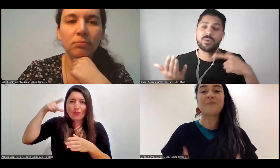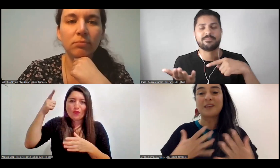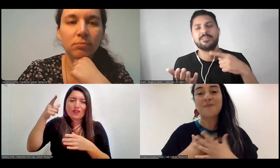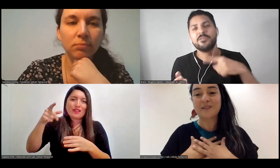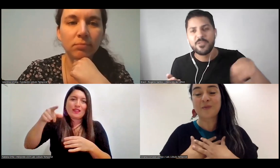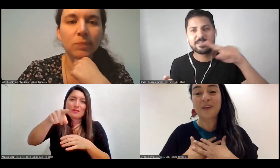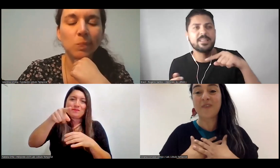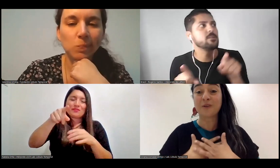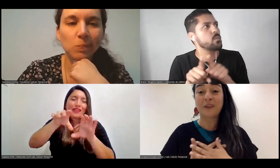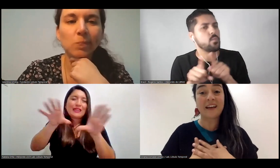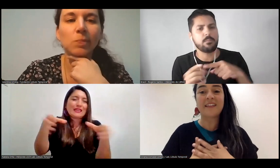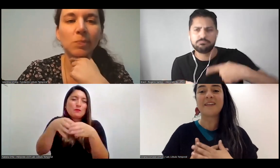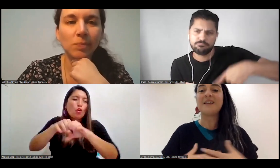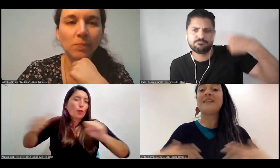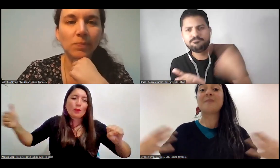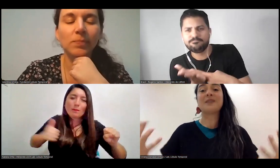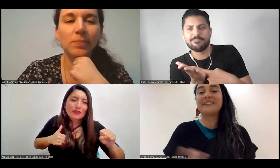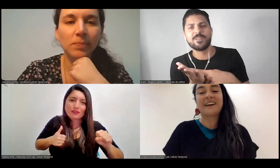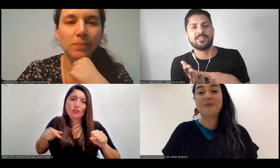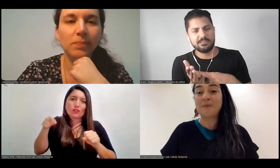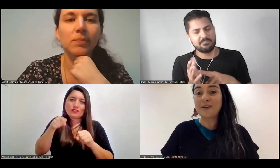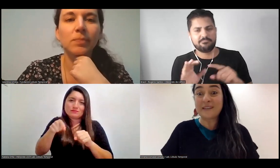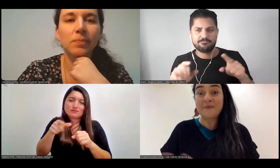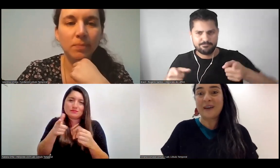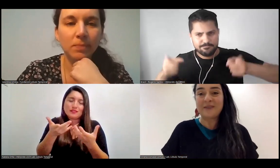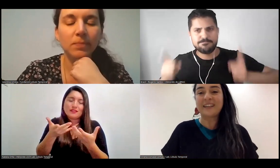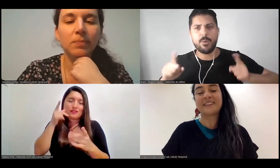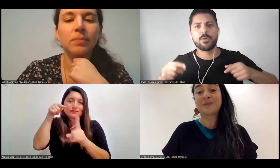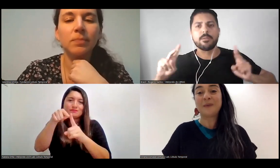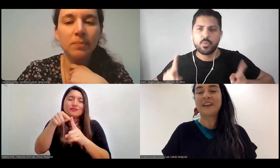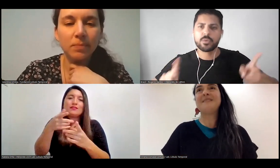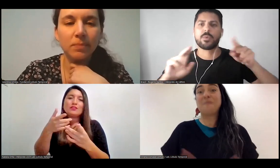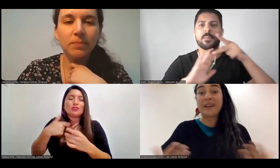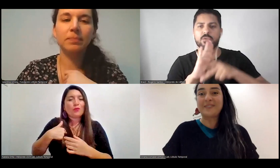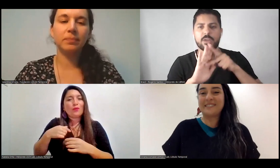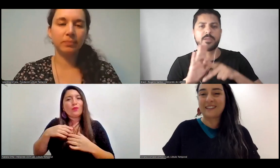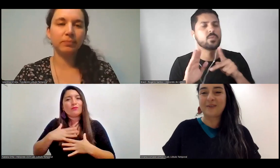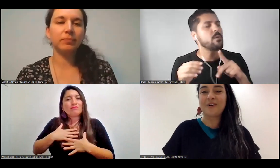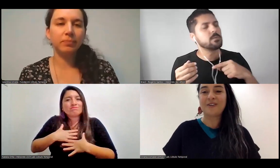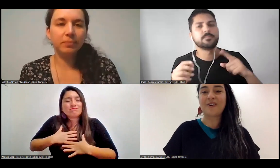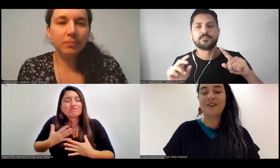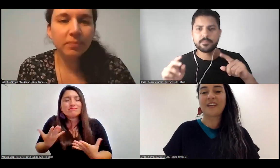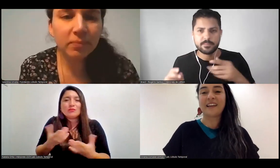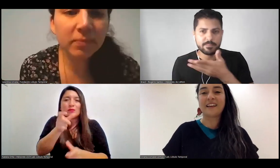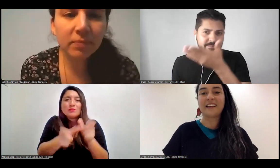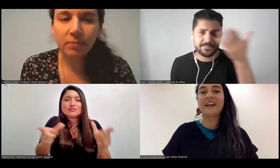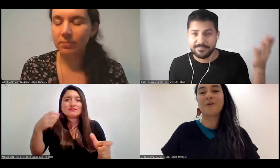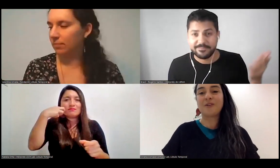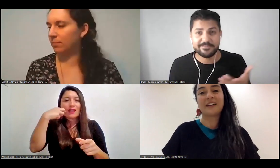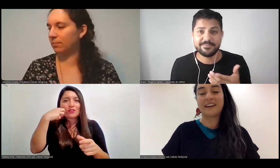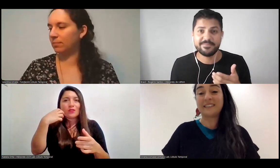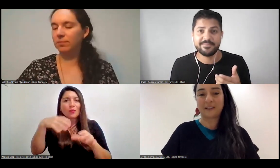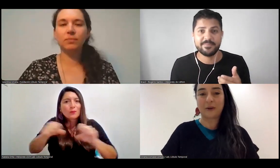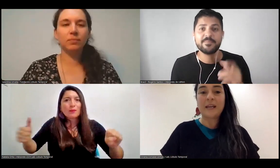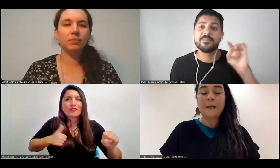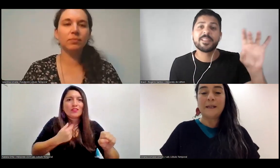así que también yo me siento muy afortunada de poder trabajar con puros seres humanos que están súper puestos, ¿cierto?, con lo que cada uno